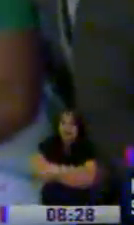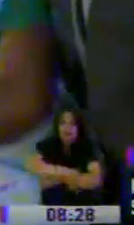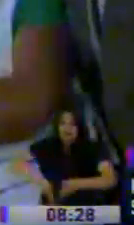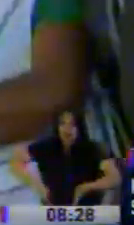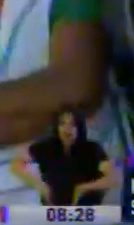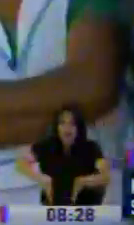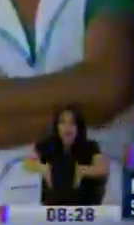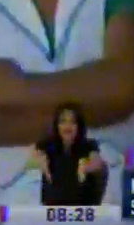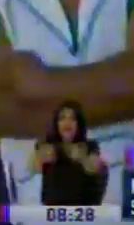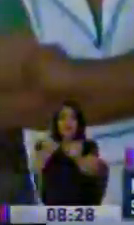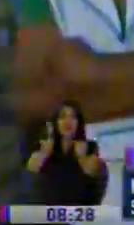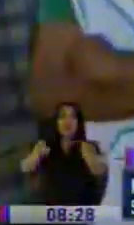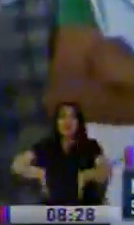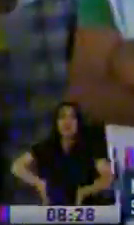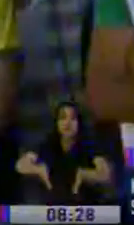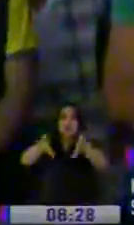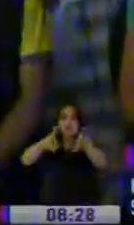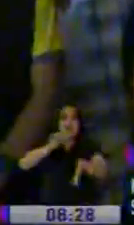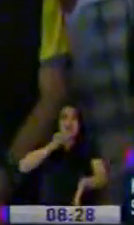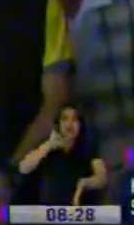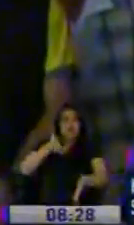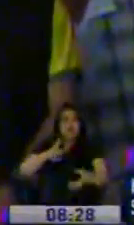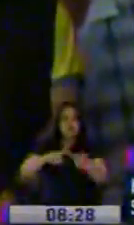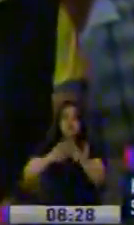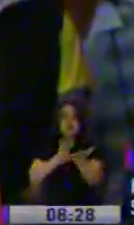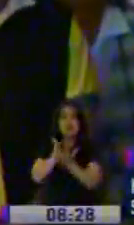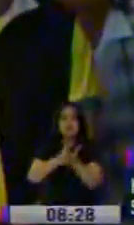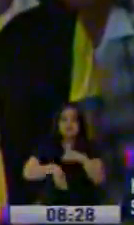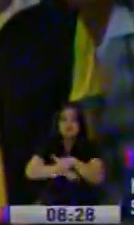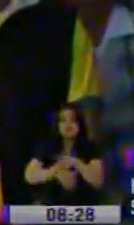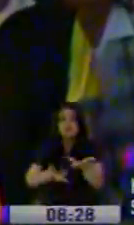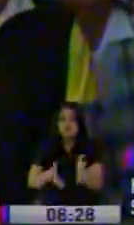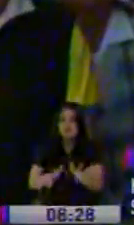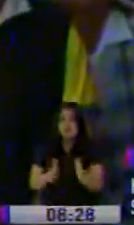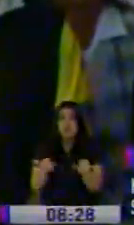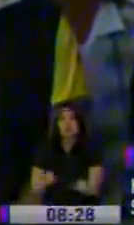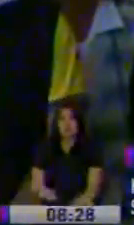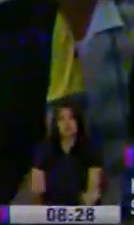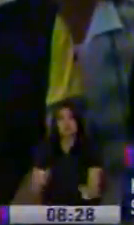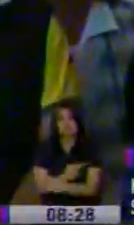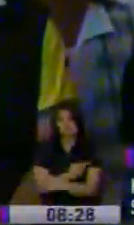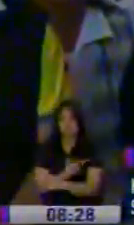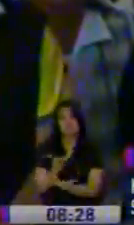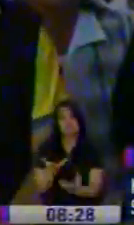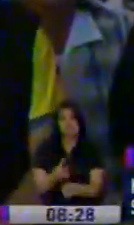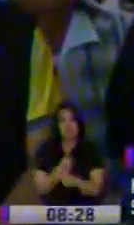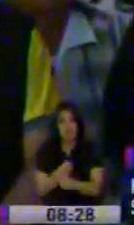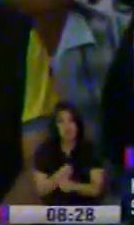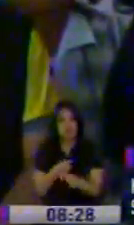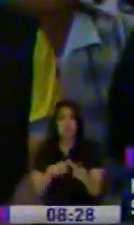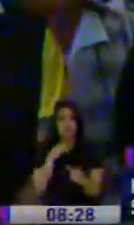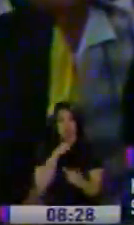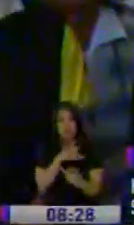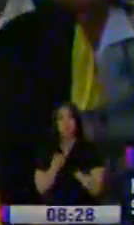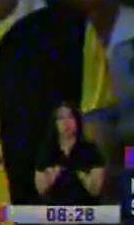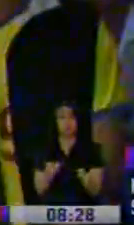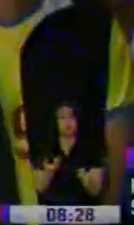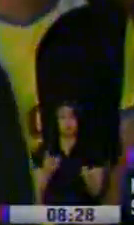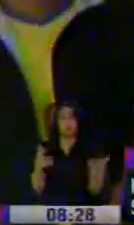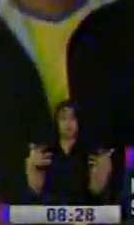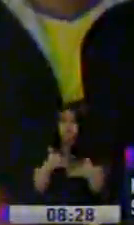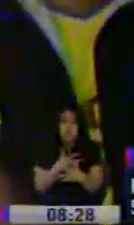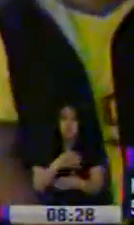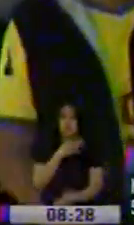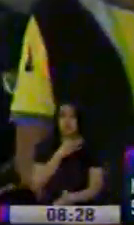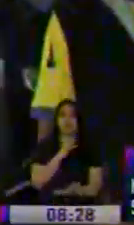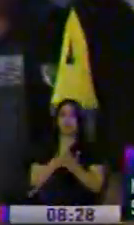Independencia sin agua, sin servicios básicos y creando el terror. porque a nosotros